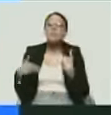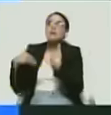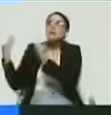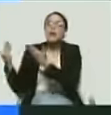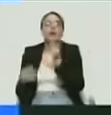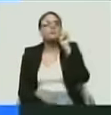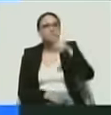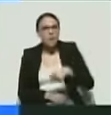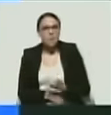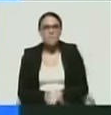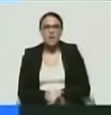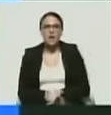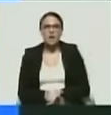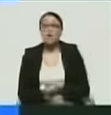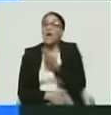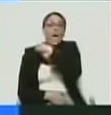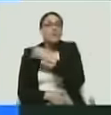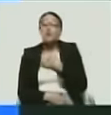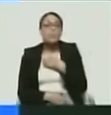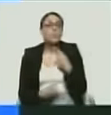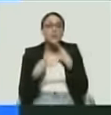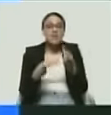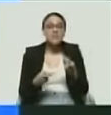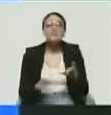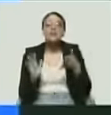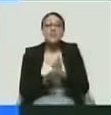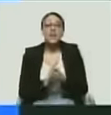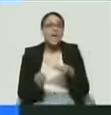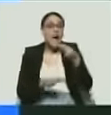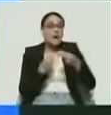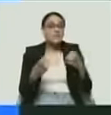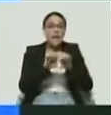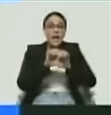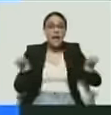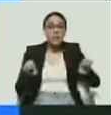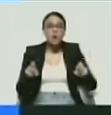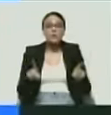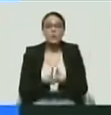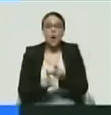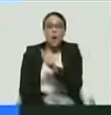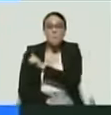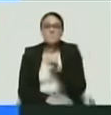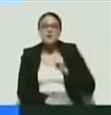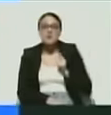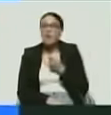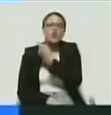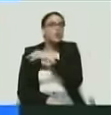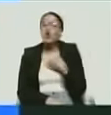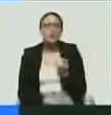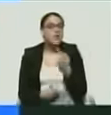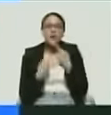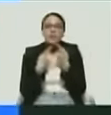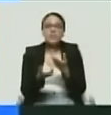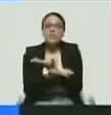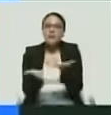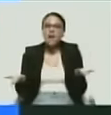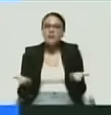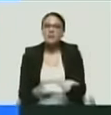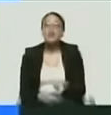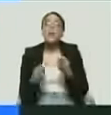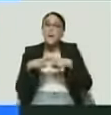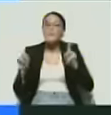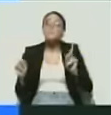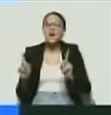No pueden decir que van a privatizar la educación, pero ya lo decidieron. Hasta unos cupones tipo los cupones que